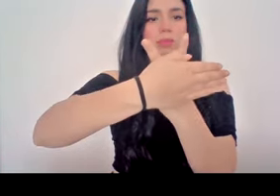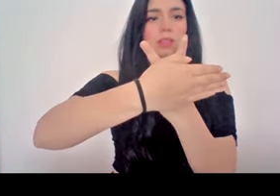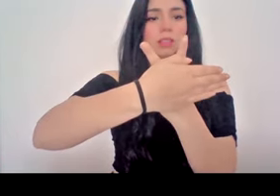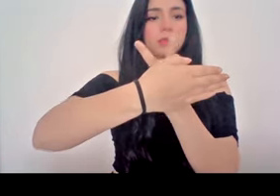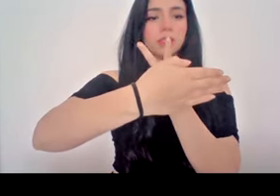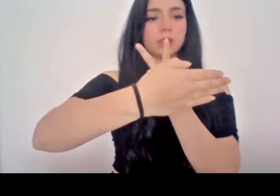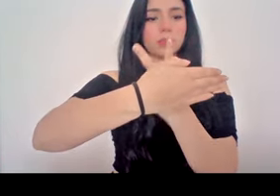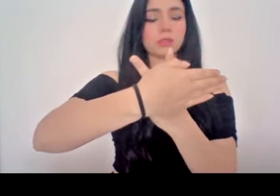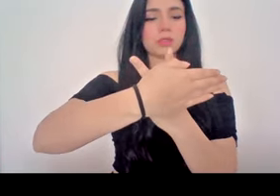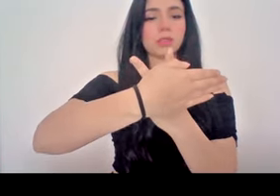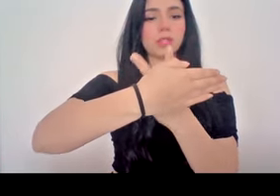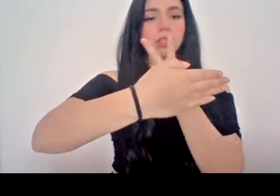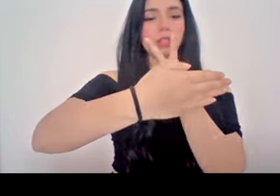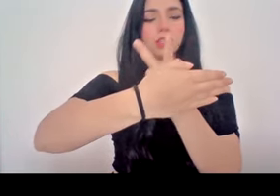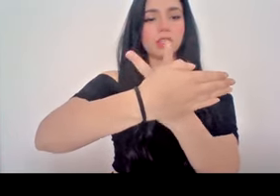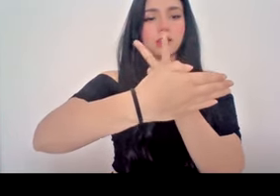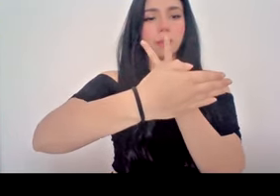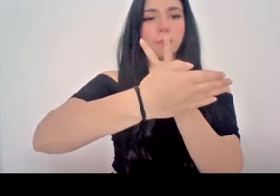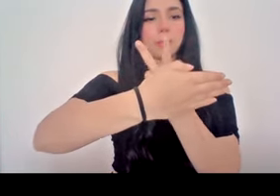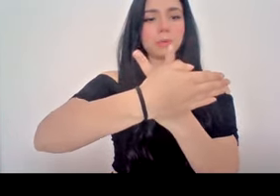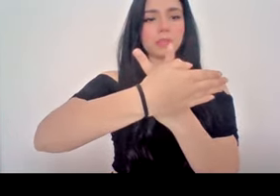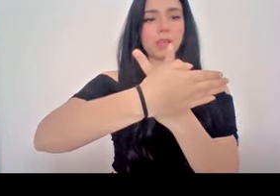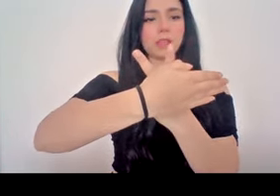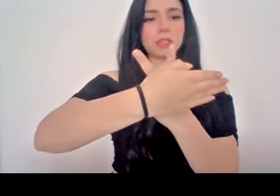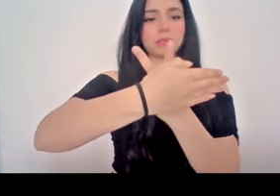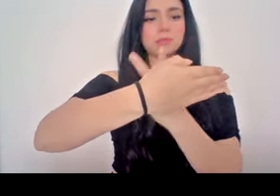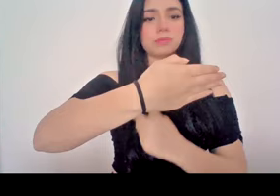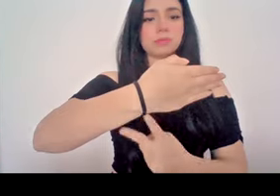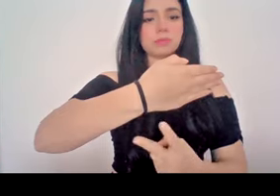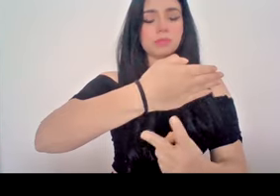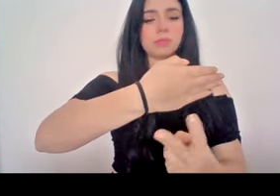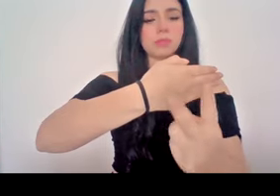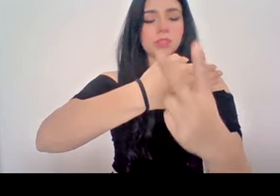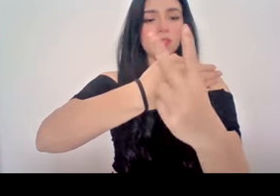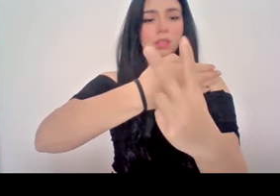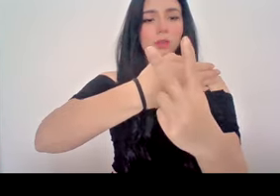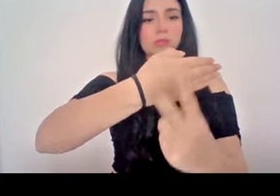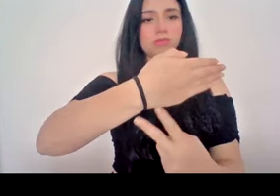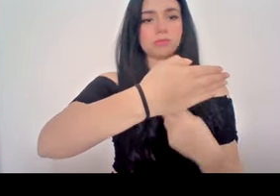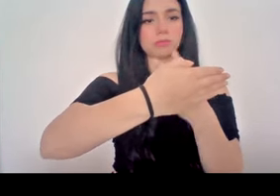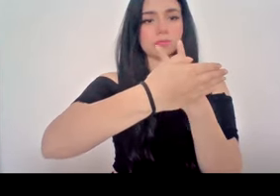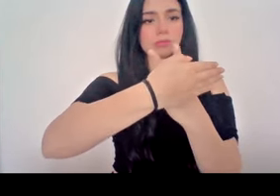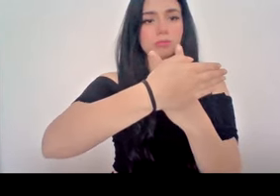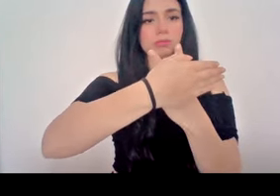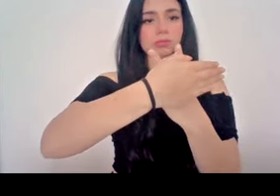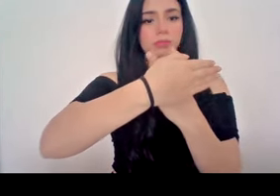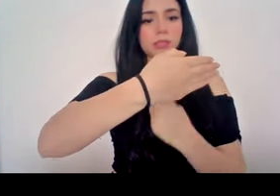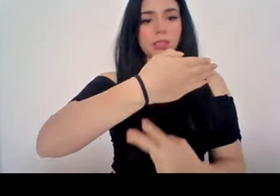aquí, enfrente de nosotros. Y vamos a decir hijo.